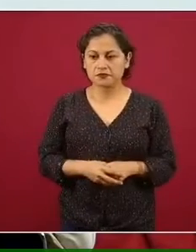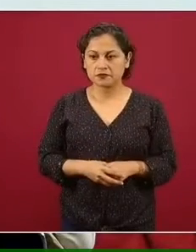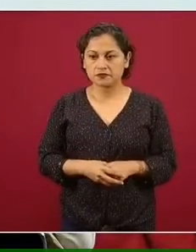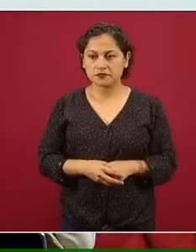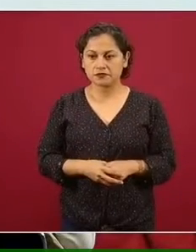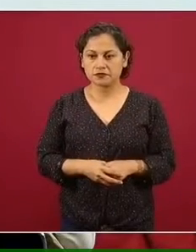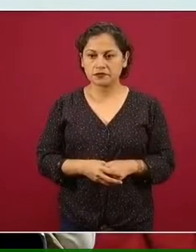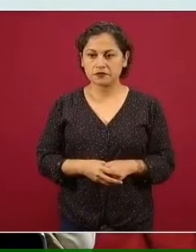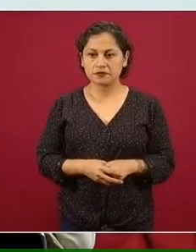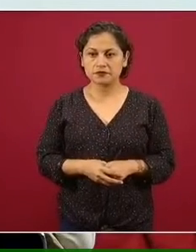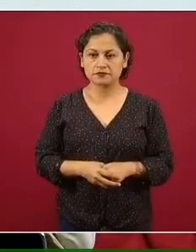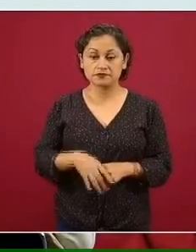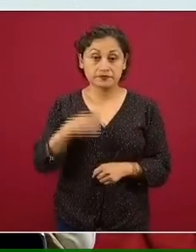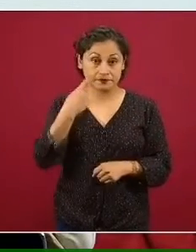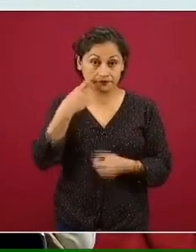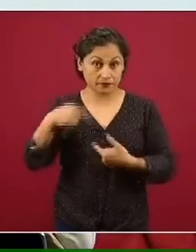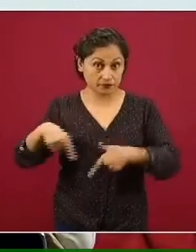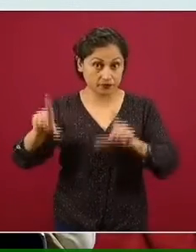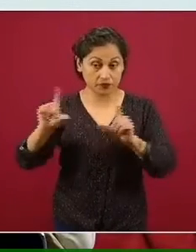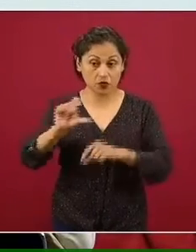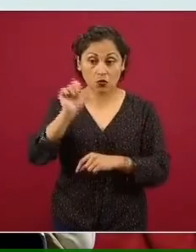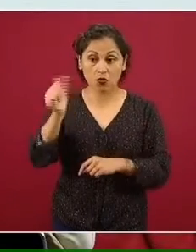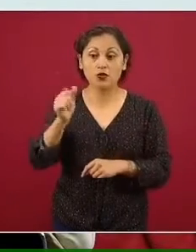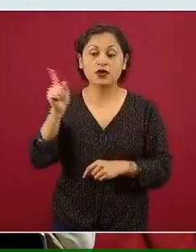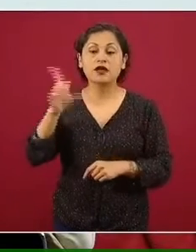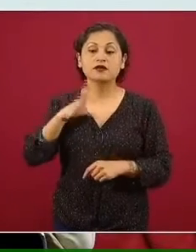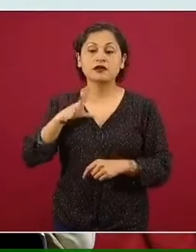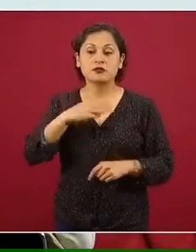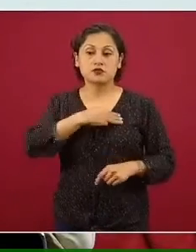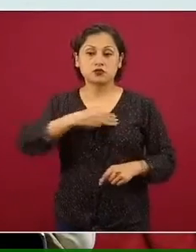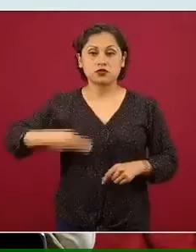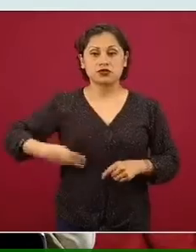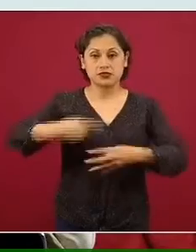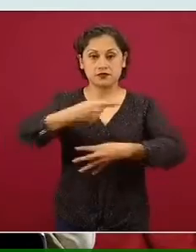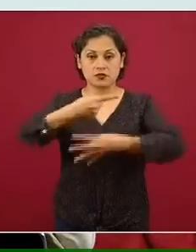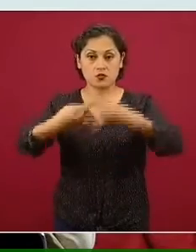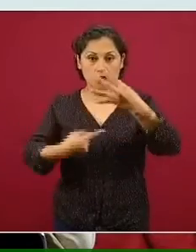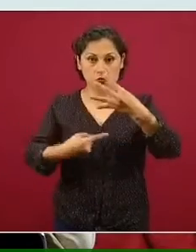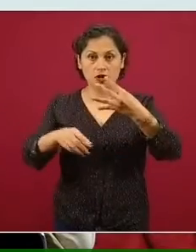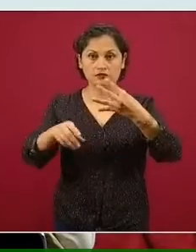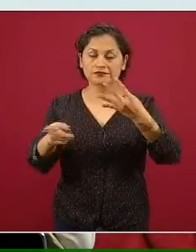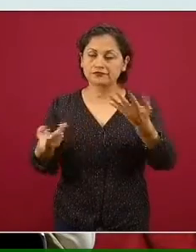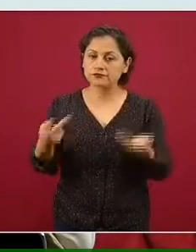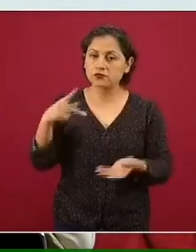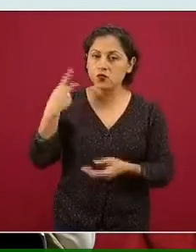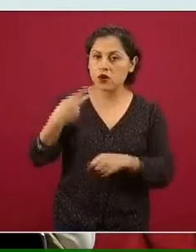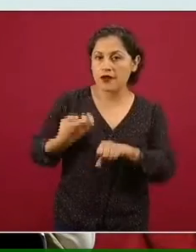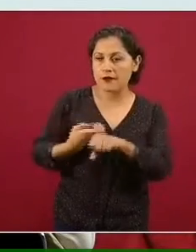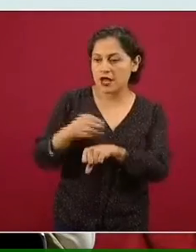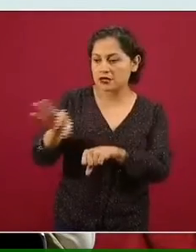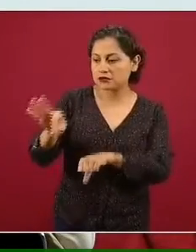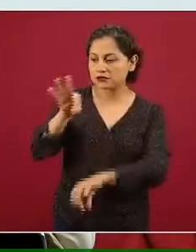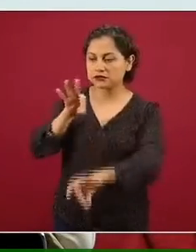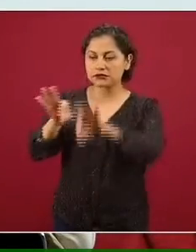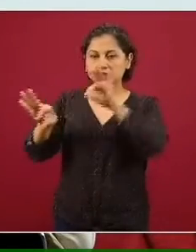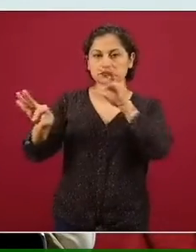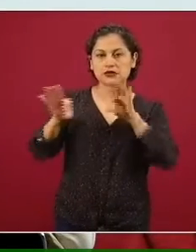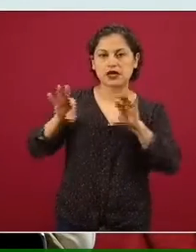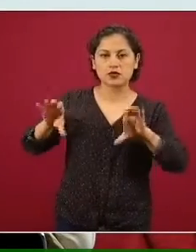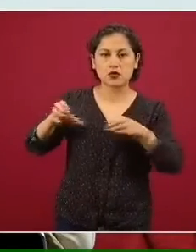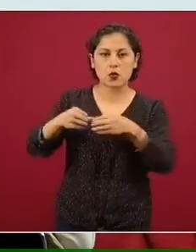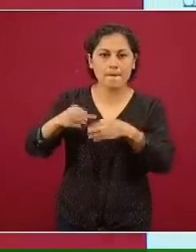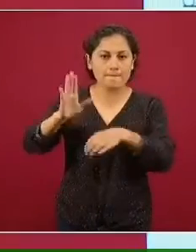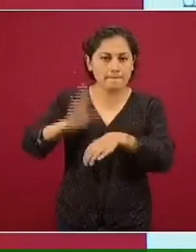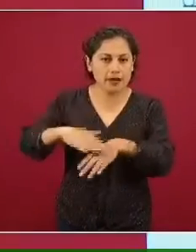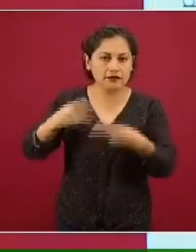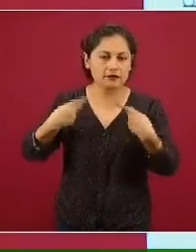diapositiva. Aquí tenemos municipios, 4 municipios, se seleccionan un poco por su representatividad poblacional